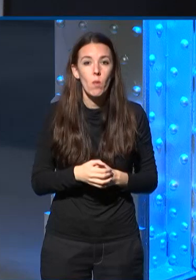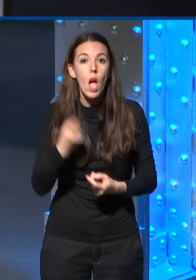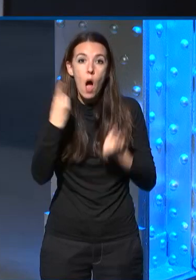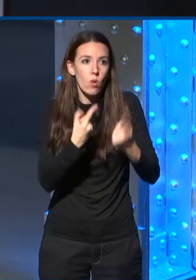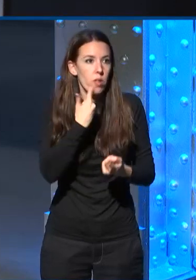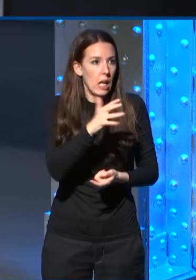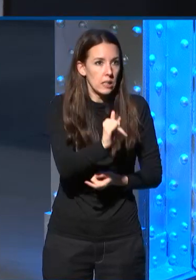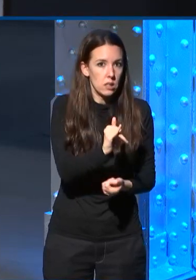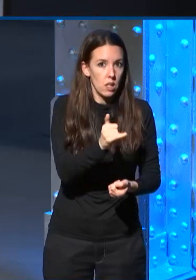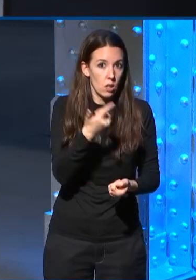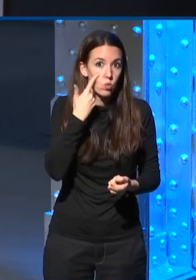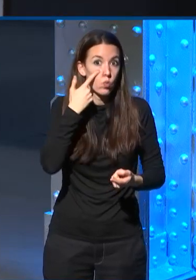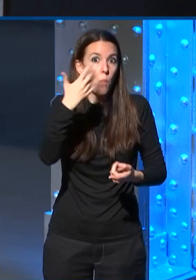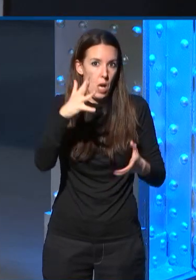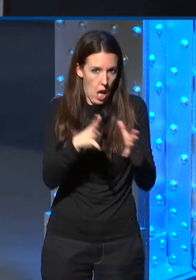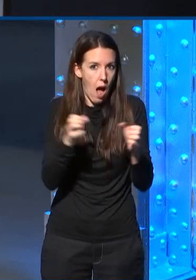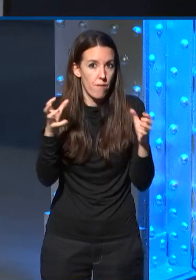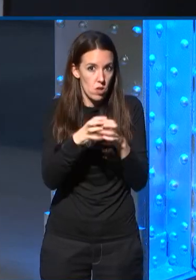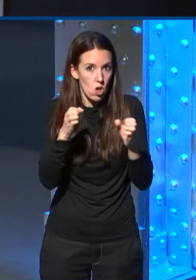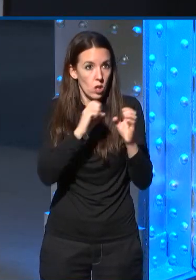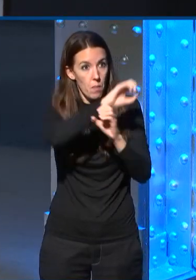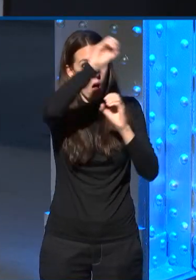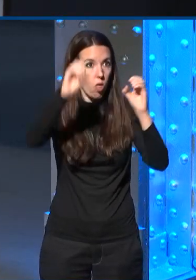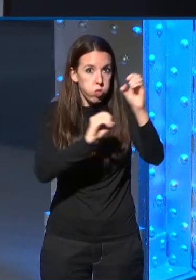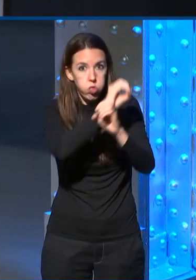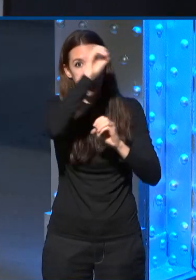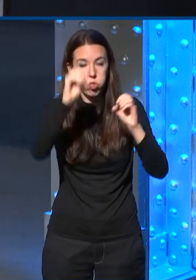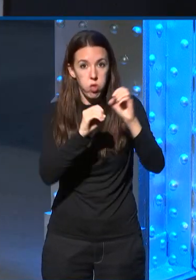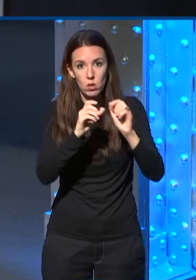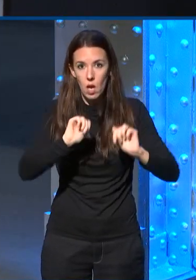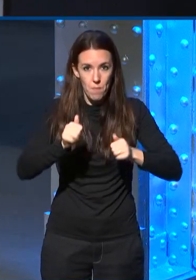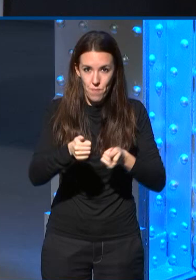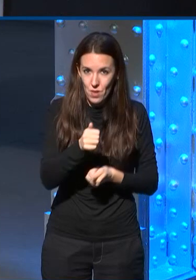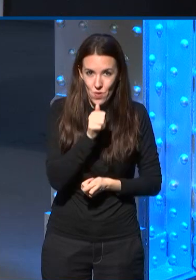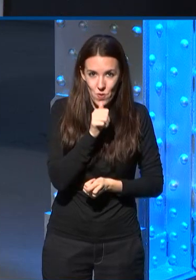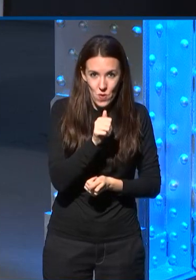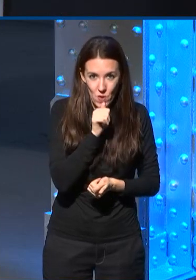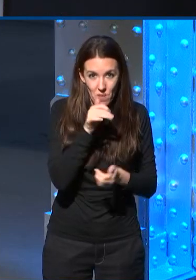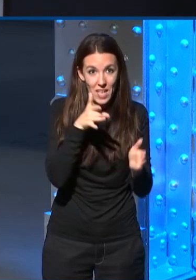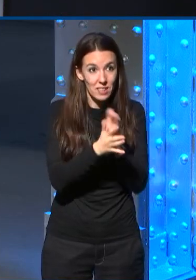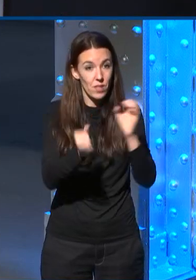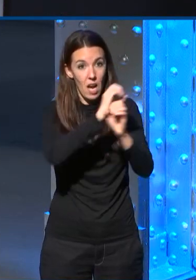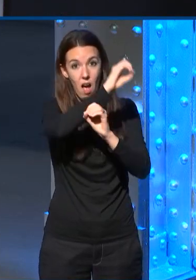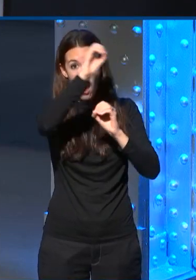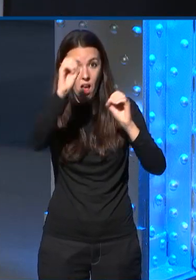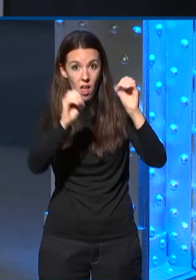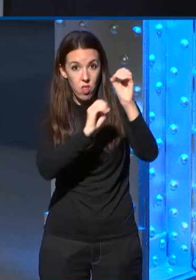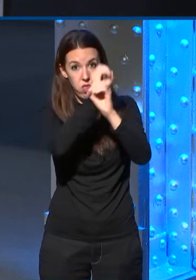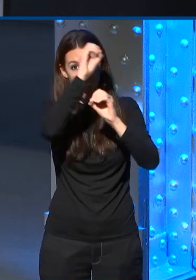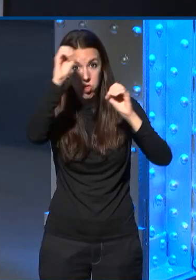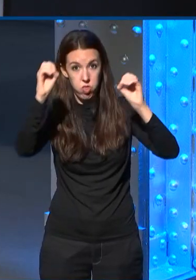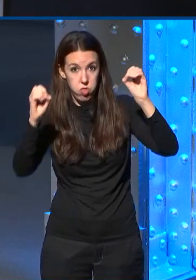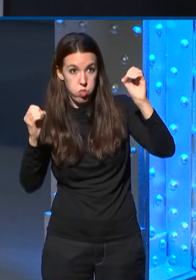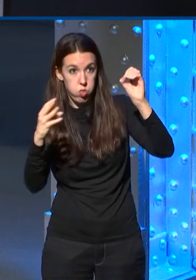pues sí, efectivamente una misión ambiciosa, ¿no? Un orbitador y un lander. No, no, si esto no había empezado todavía. Es decir, dejaba el orbitador, tiraba el lander y seguía